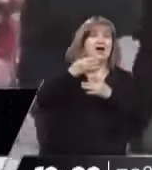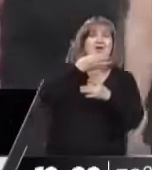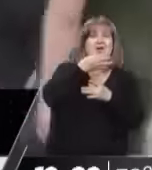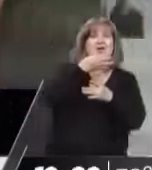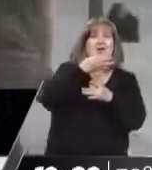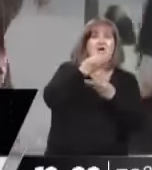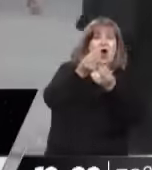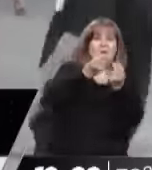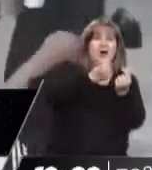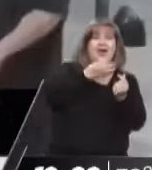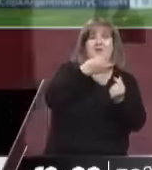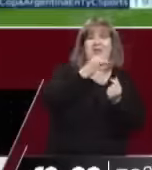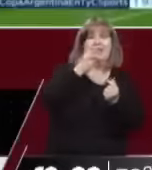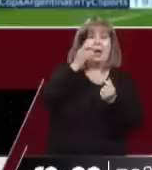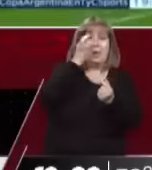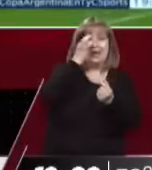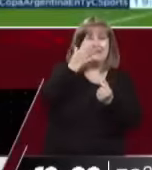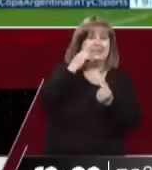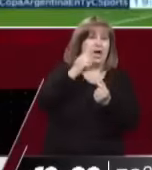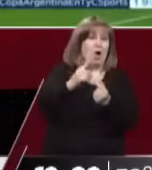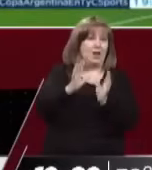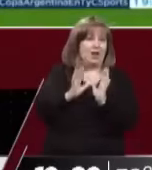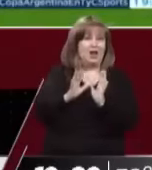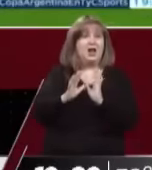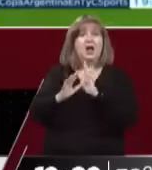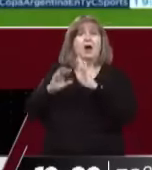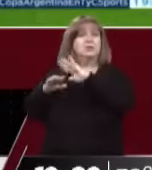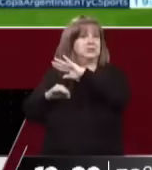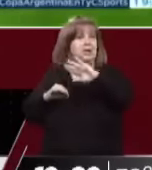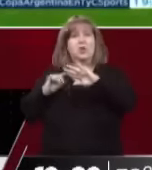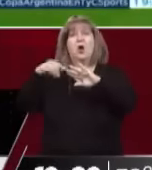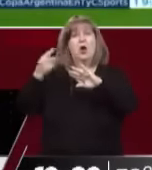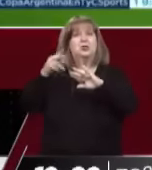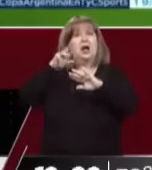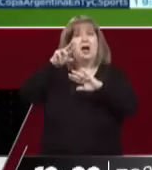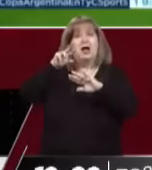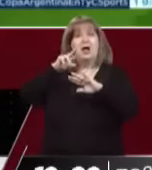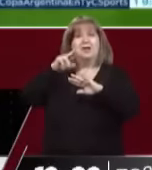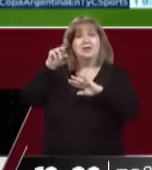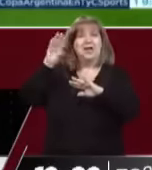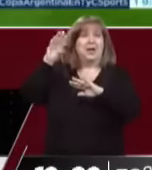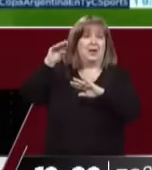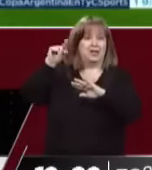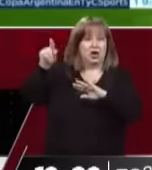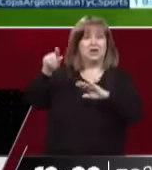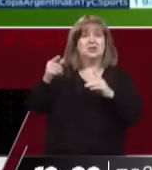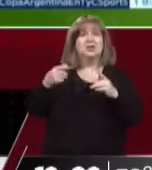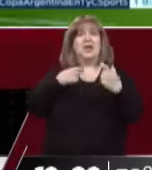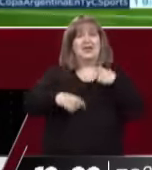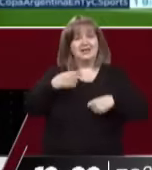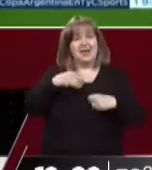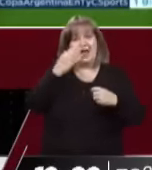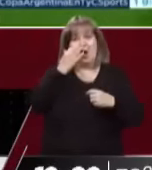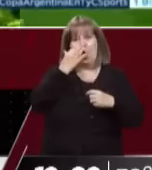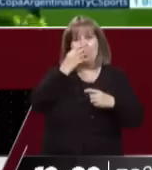cordobeses. Nosotros estamos, esperan 6.000 paranaenses de Patronato. Porque estamos hablando que la final es Talleres de Córdoba,